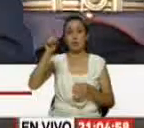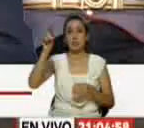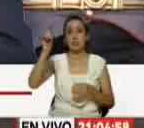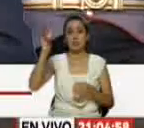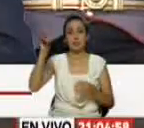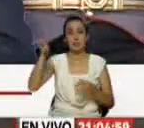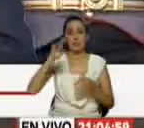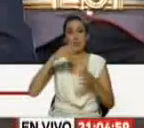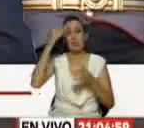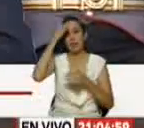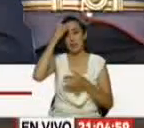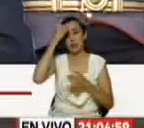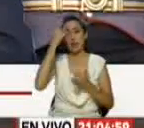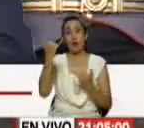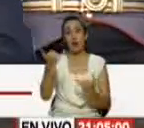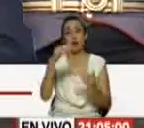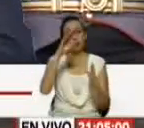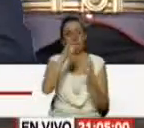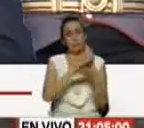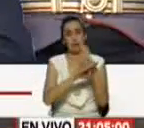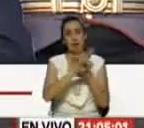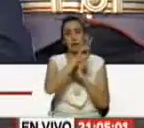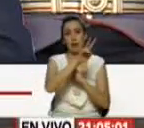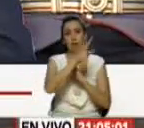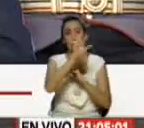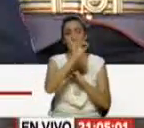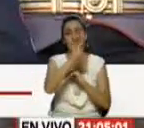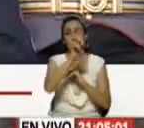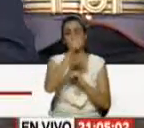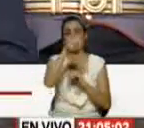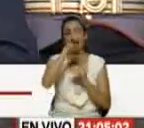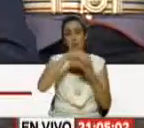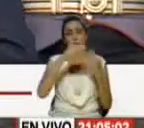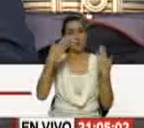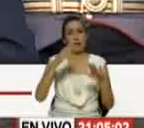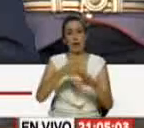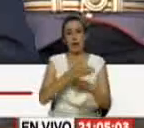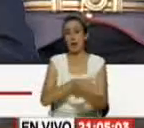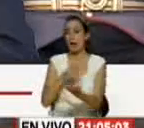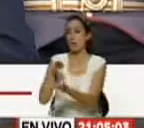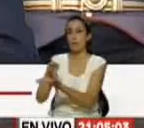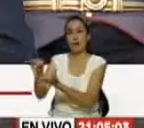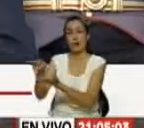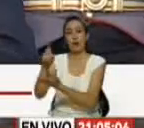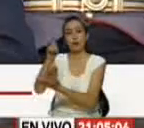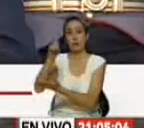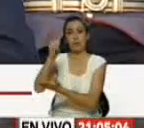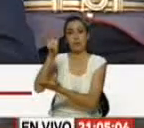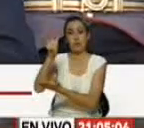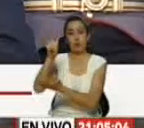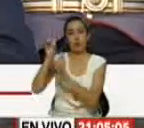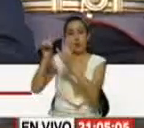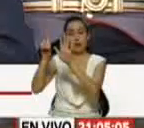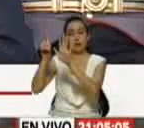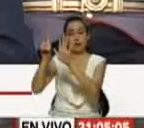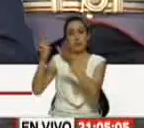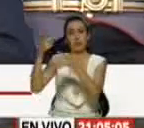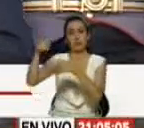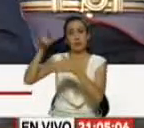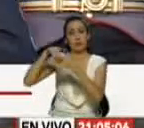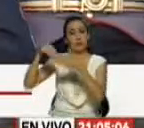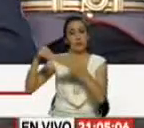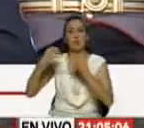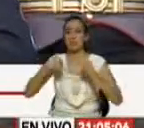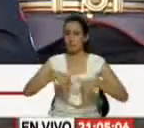Hoy ha bajado a 291 millones. Hemos pagado ya 146 millones de dólares